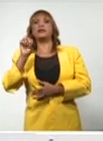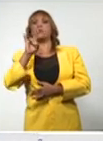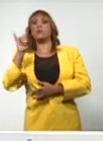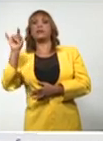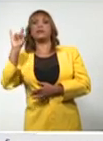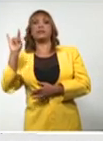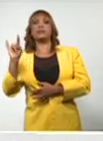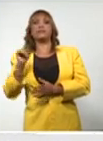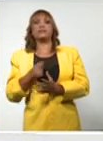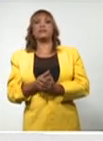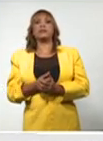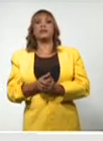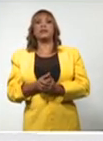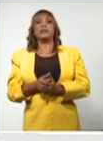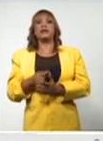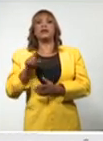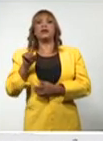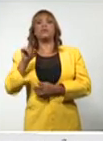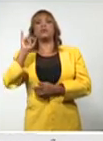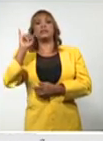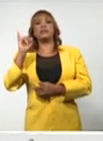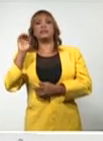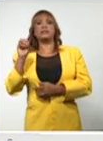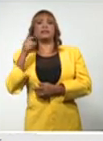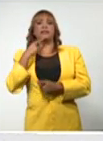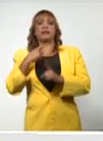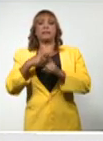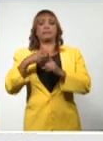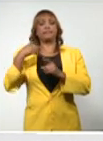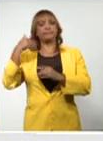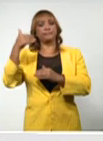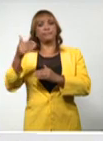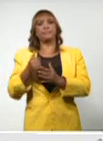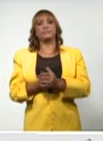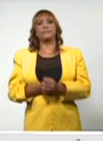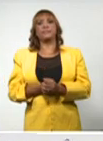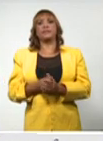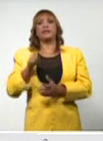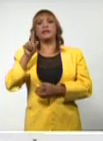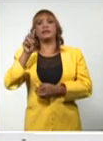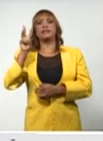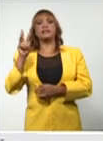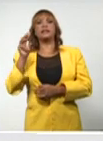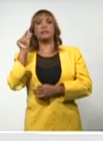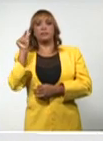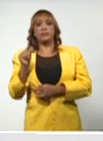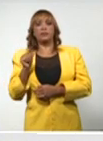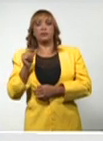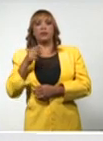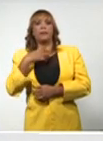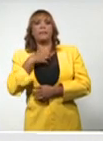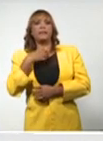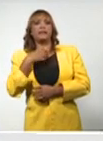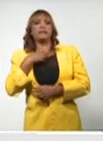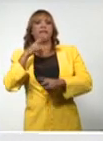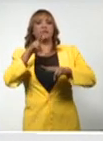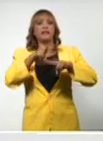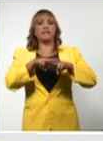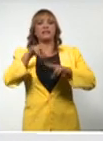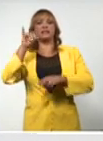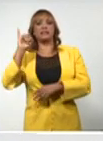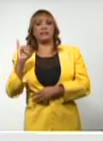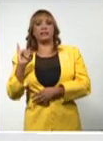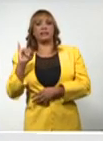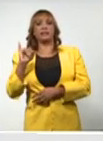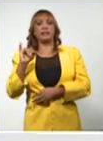de 60 y más. Los 13 casos diagnosticados pertenecen a las provincias de La Habana 6,